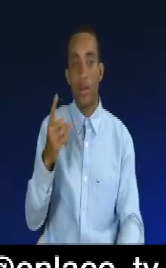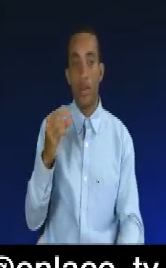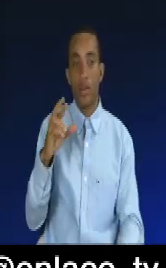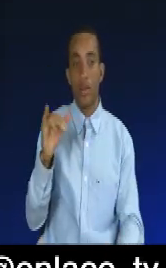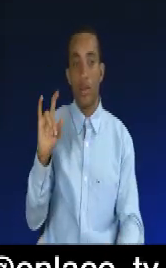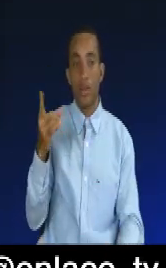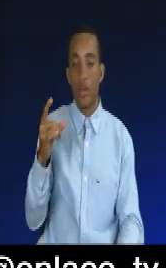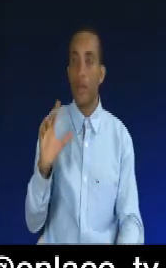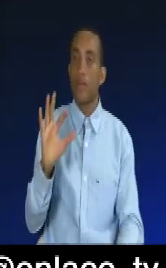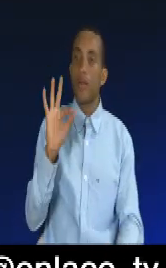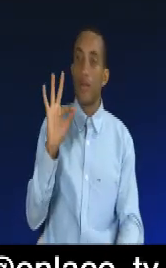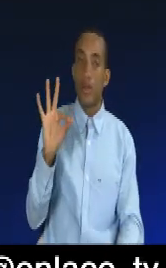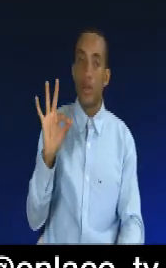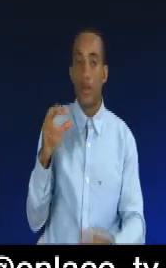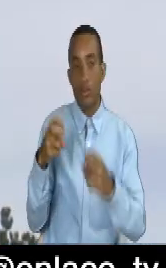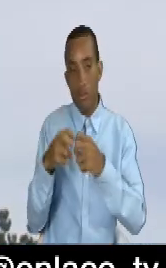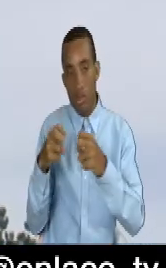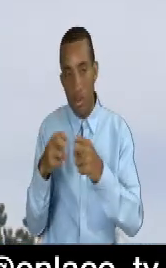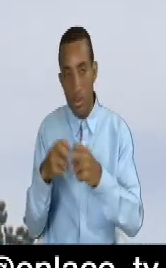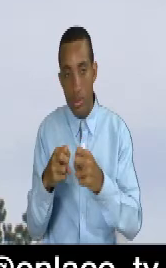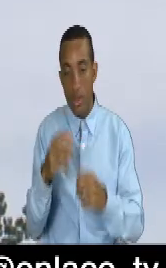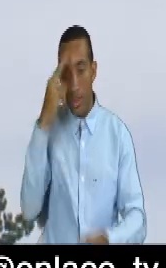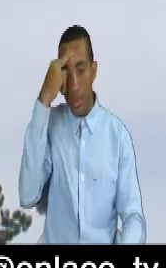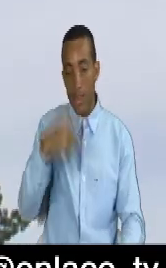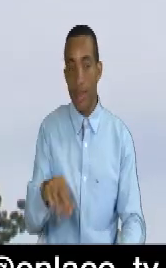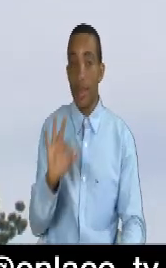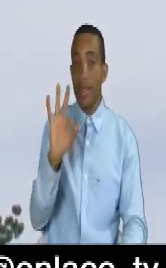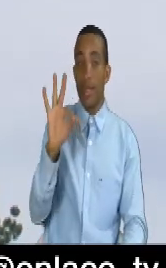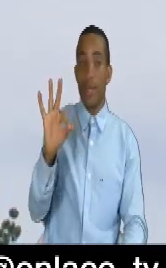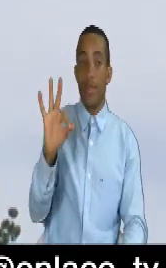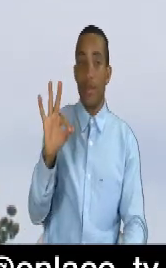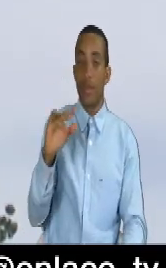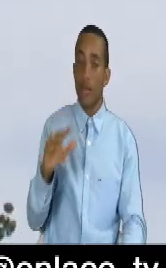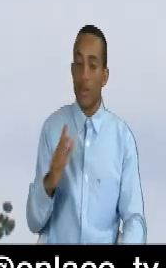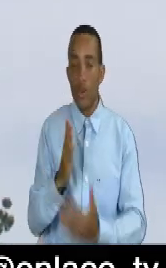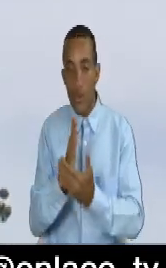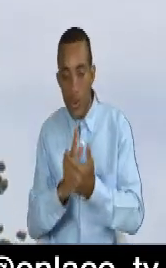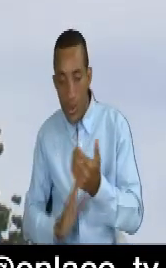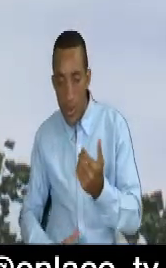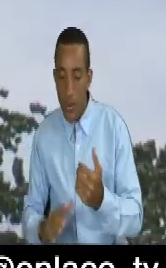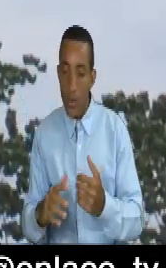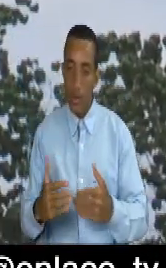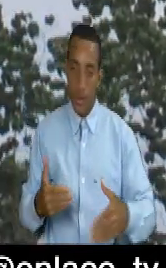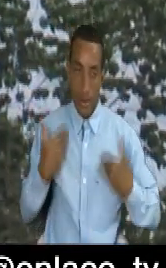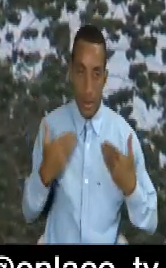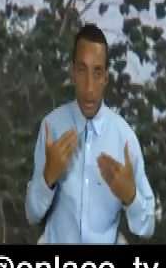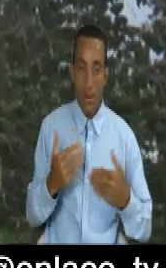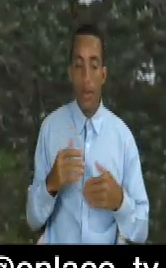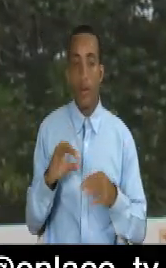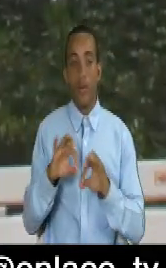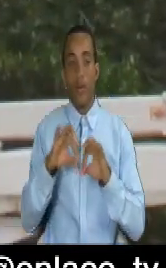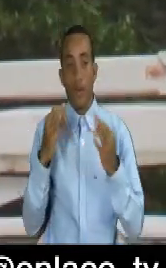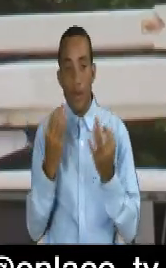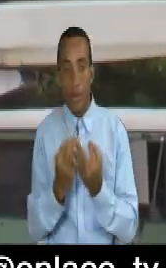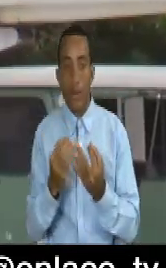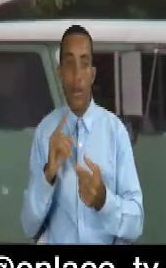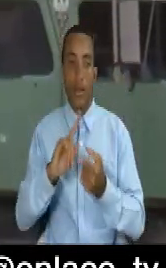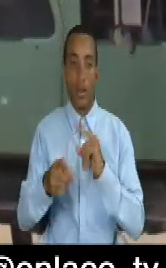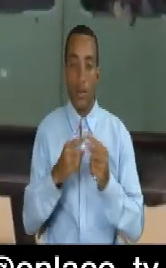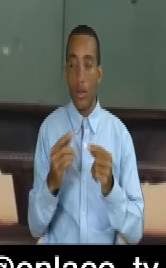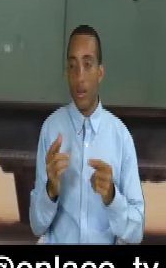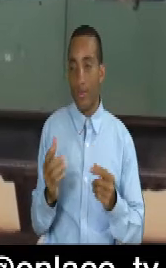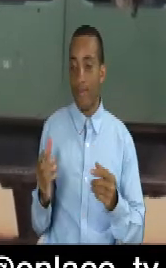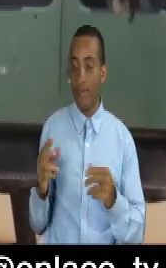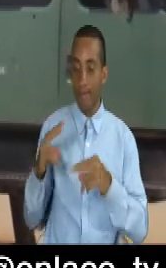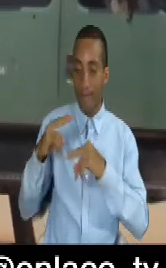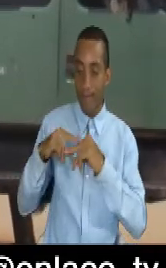Tenía 3 hijas y, según familiares, Manuel se caracterizaba por su humildad y carisma. Familiares, amigos y compañeros esperan la entrega del cuerpo para